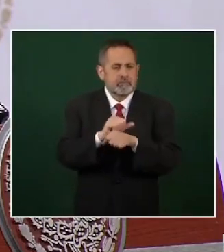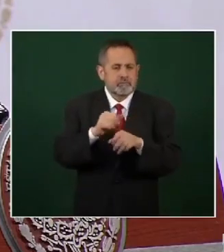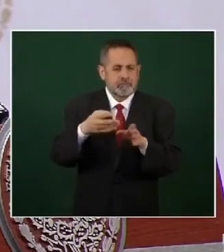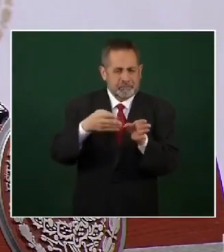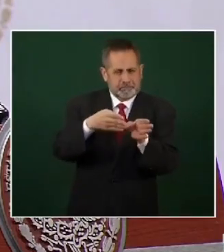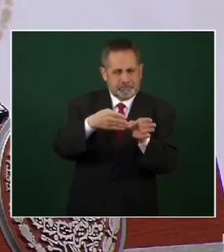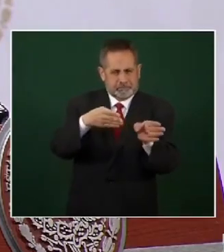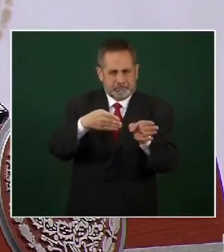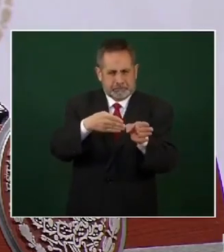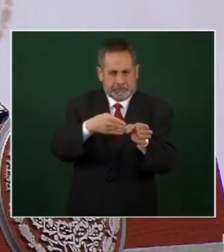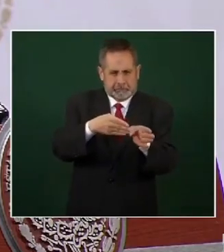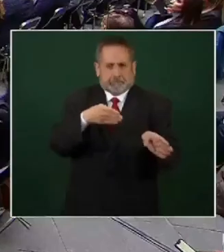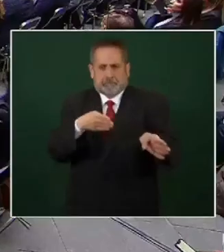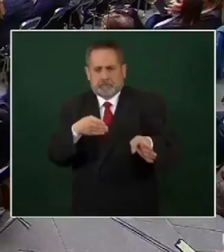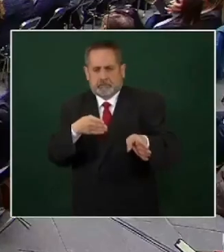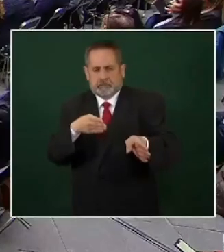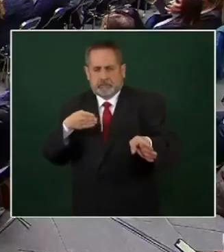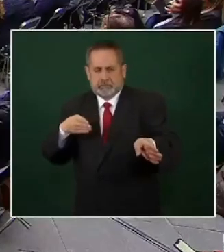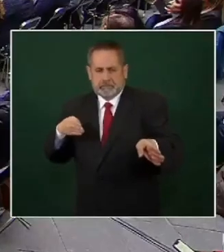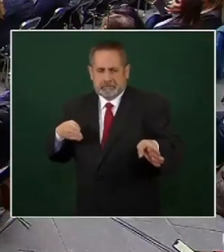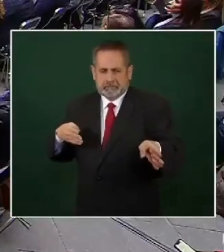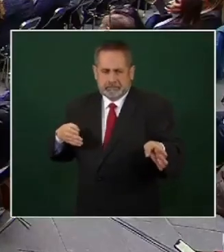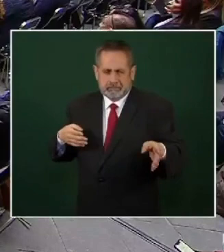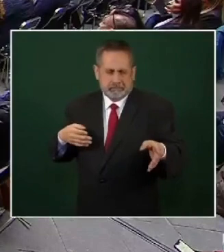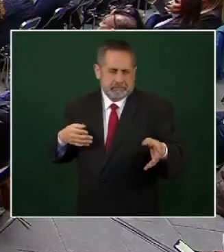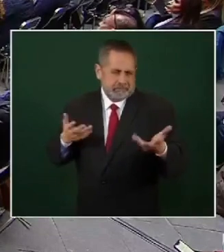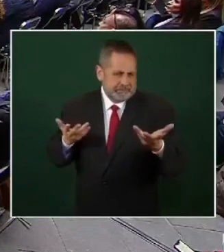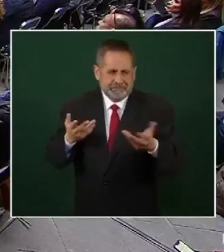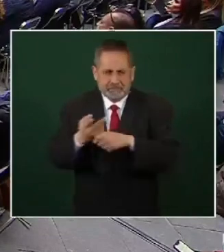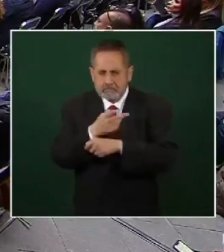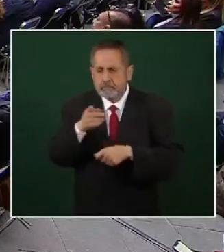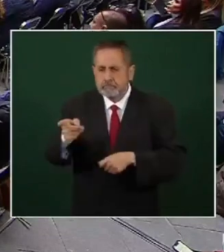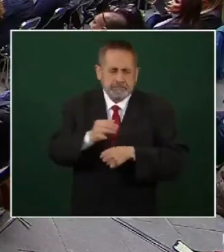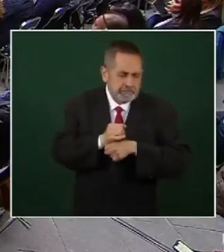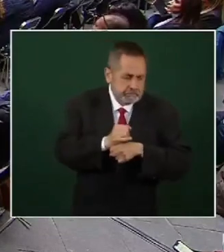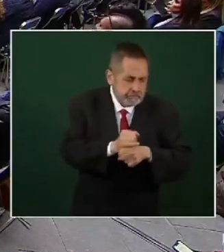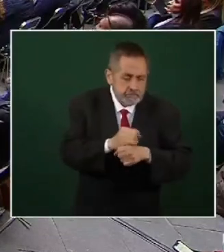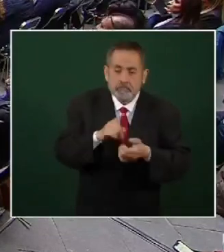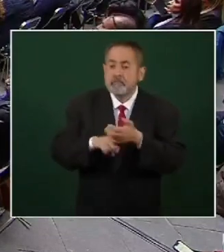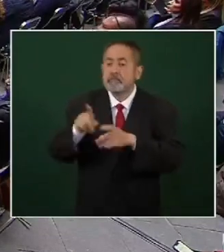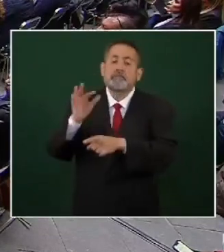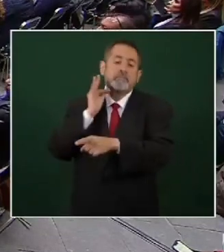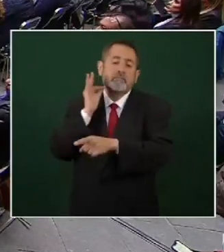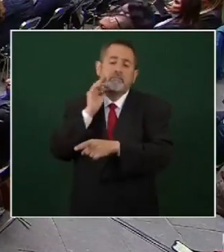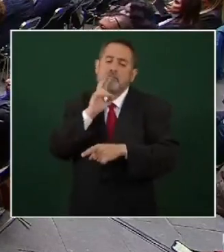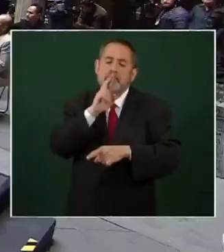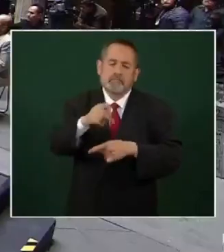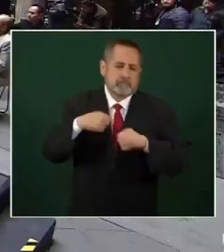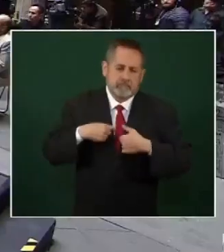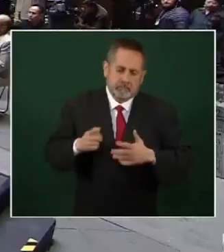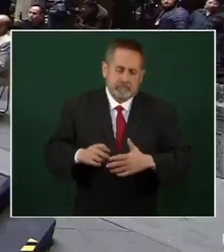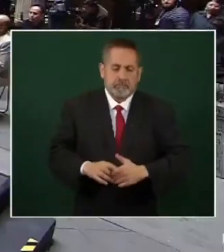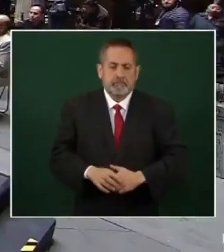vagones. Entonces se está investigando. Eso lo tiene que contestar la Fiscalía. Sí.